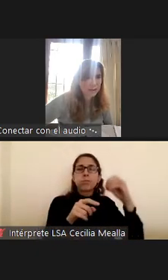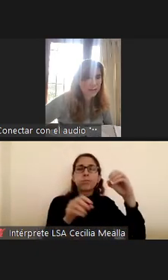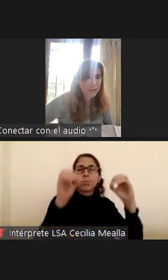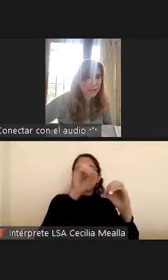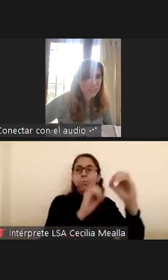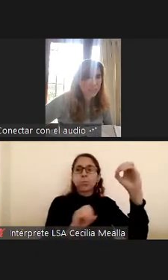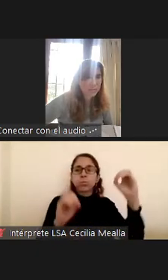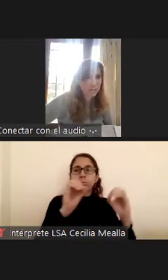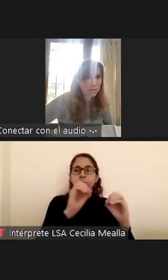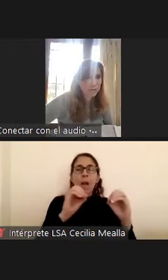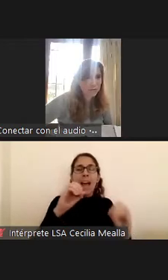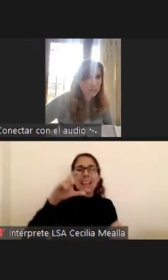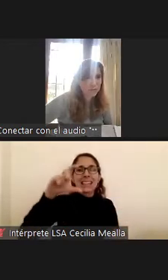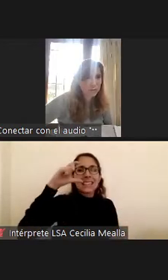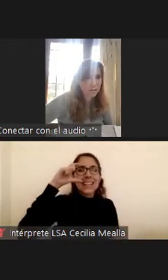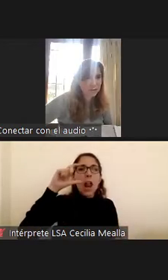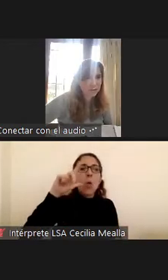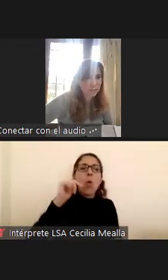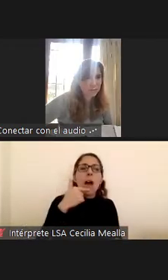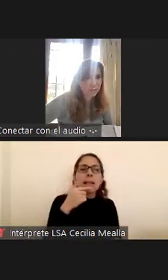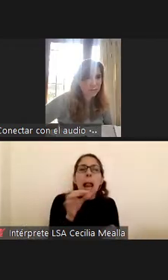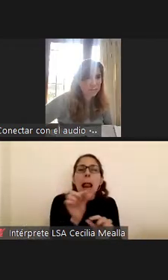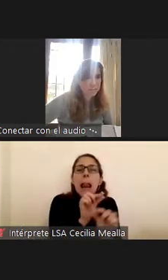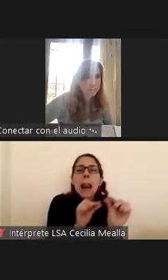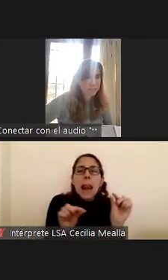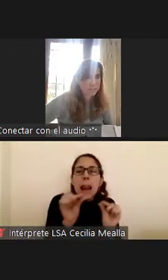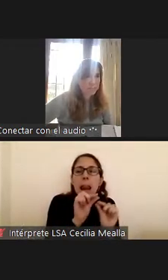Entonces, ¿esta que sería paso 2 o paso 3?